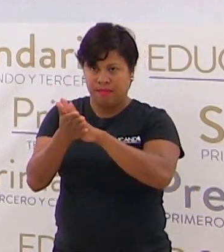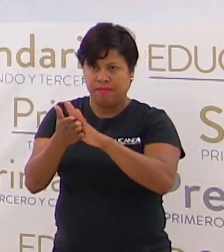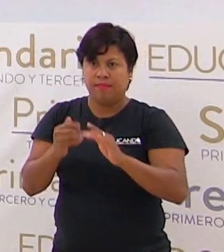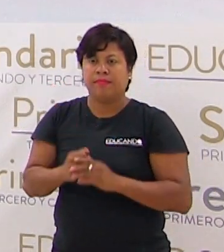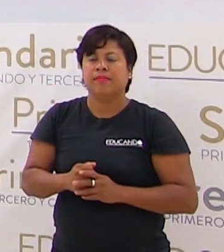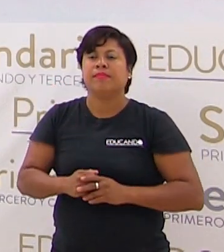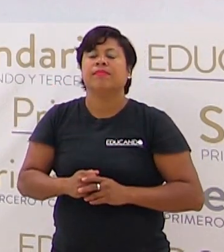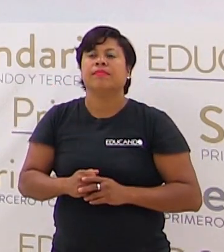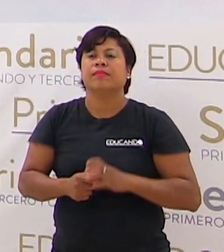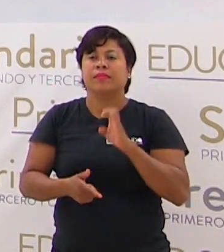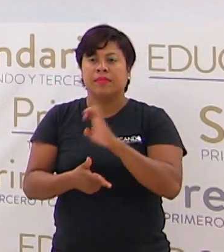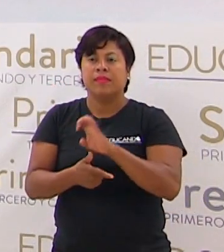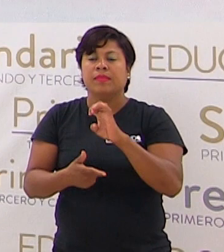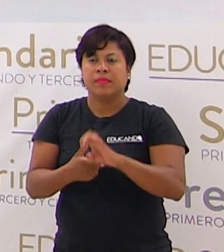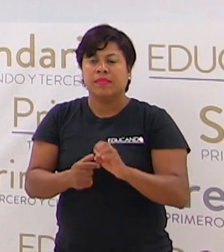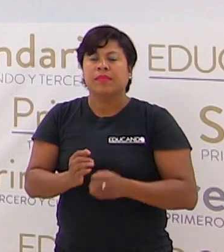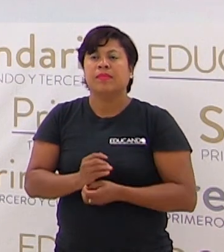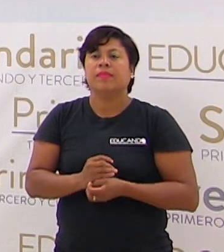Entonces,